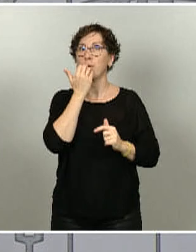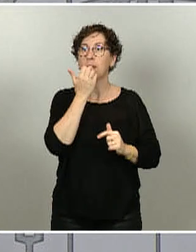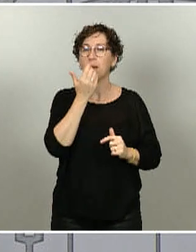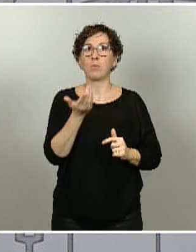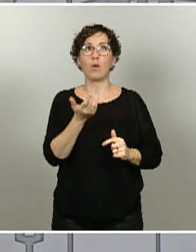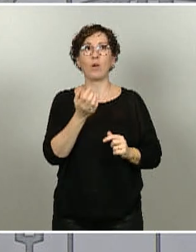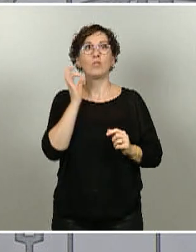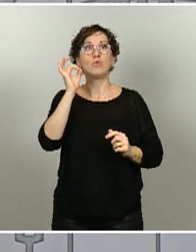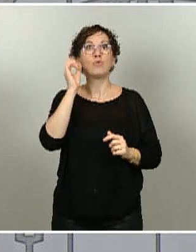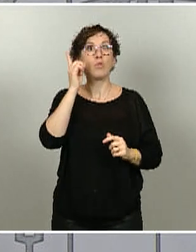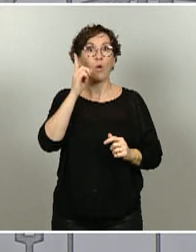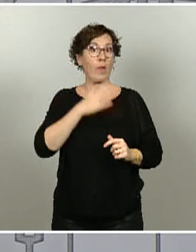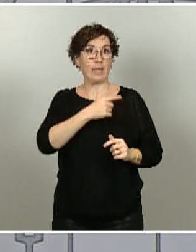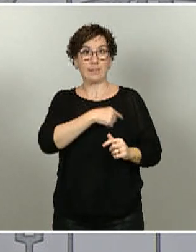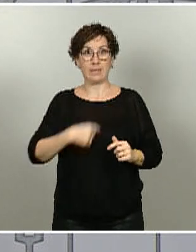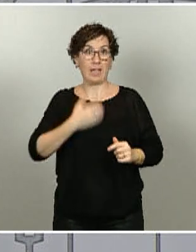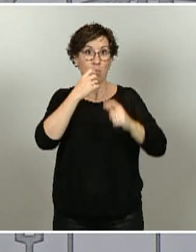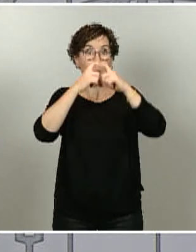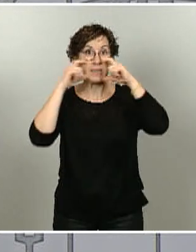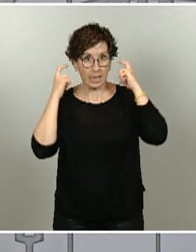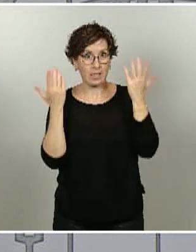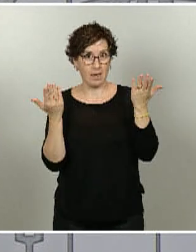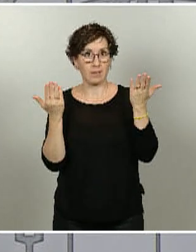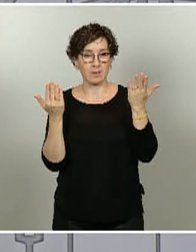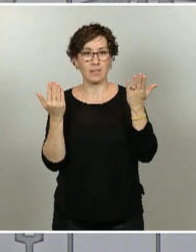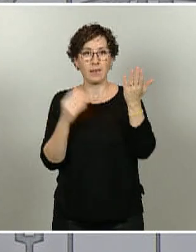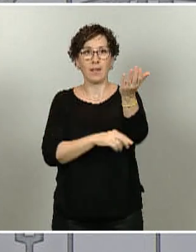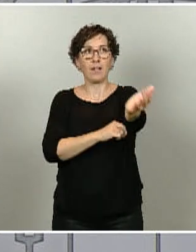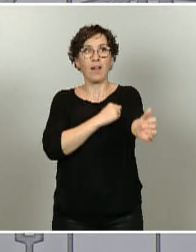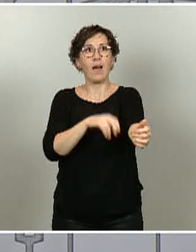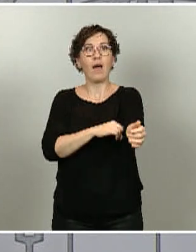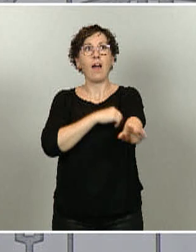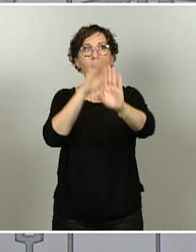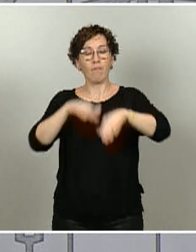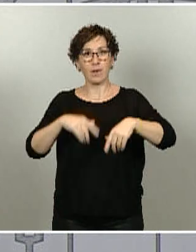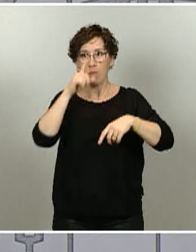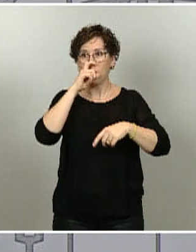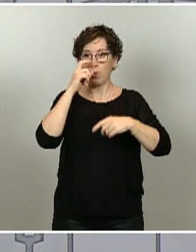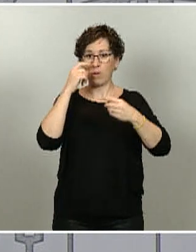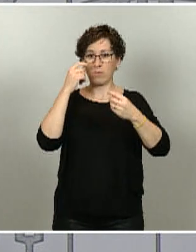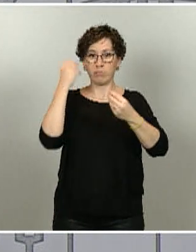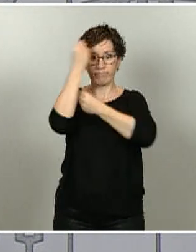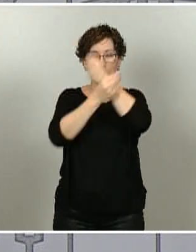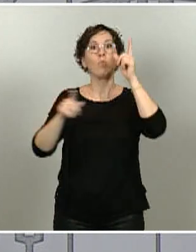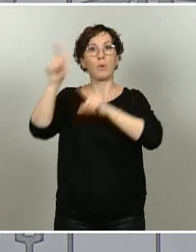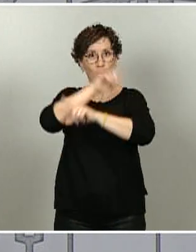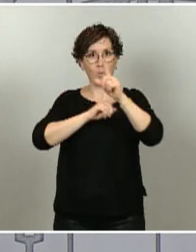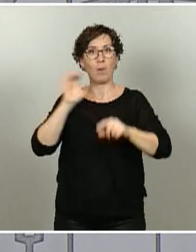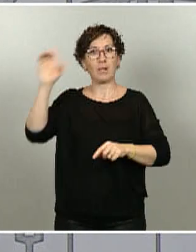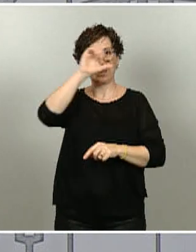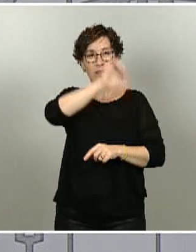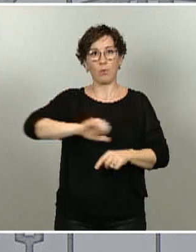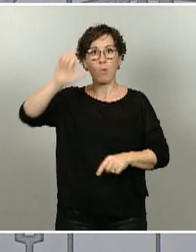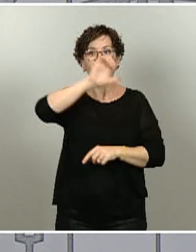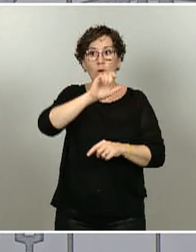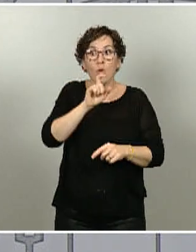quirúrgicas, generaba un importante problema para todos los países europeos a la hora de dar recomendaciones de uso de un